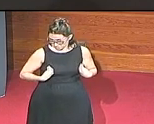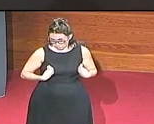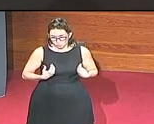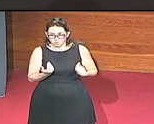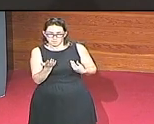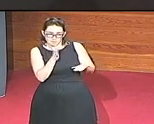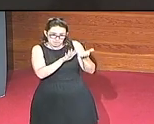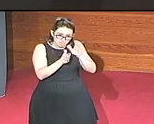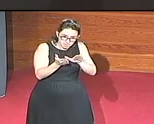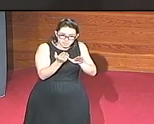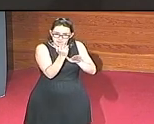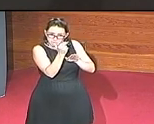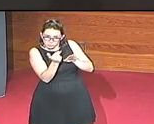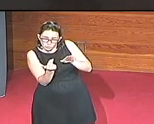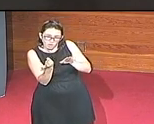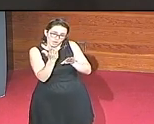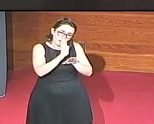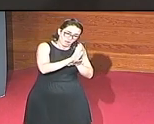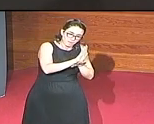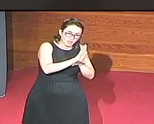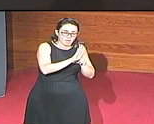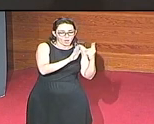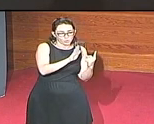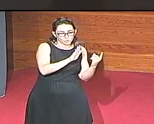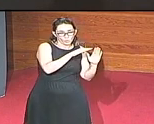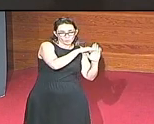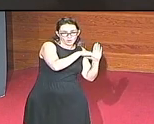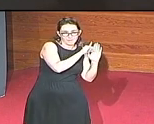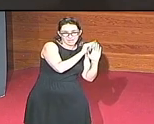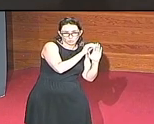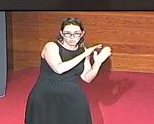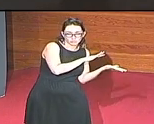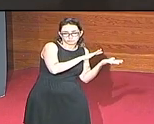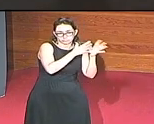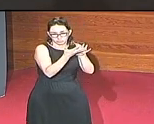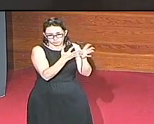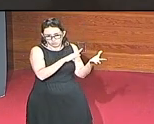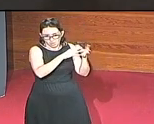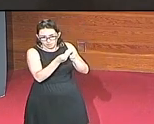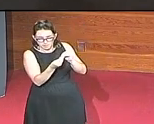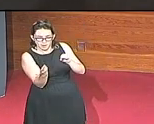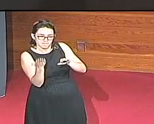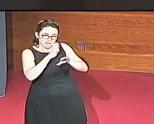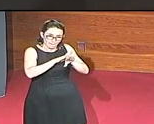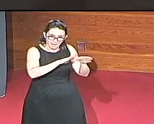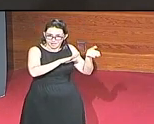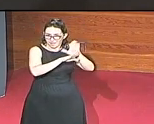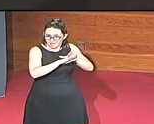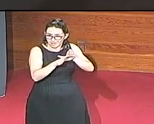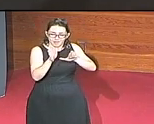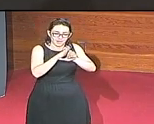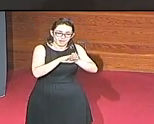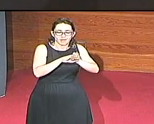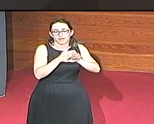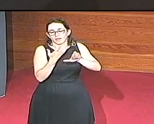capas porque claro en una capa tienes lo que te has traído de illustrator las líneas base y sobre esa base poniendo capa sobre capa pues la capa de los